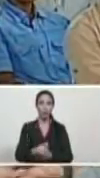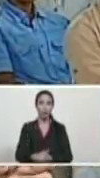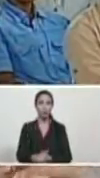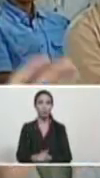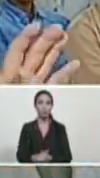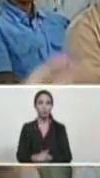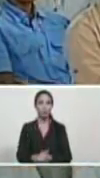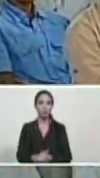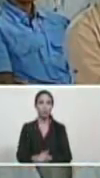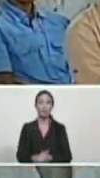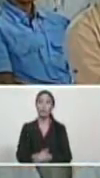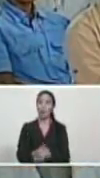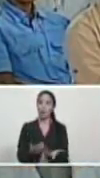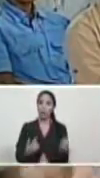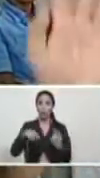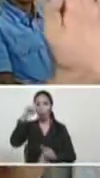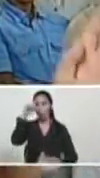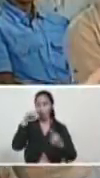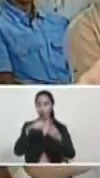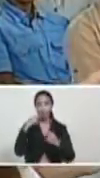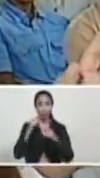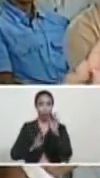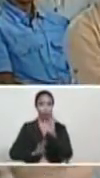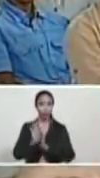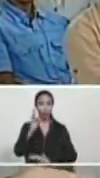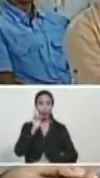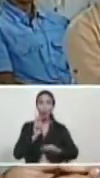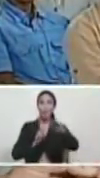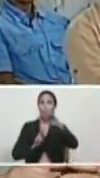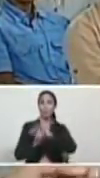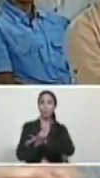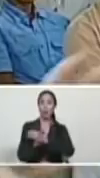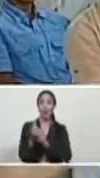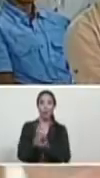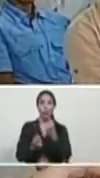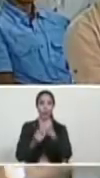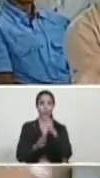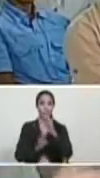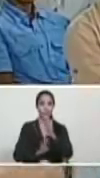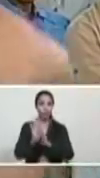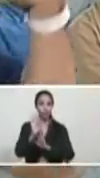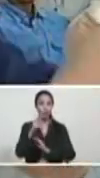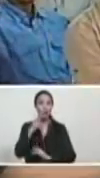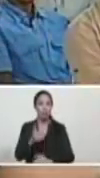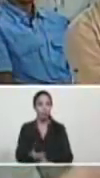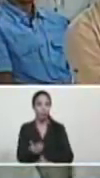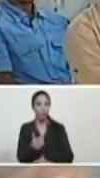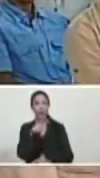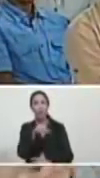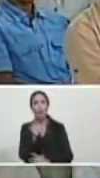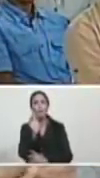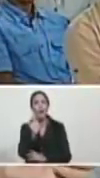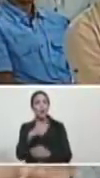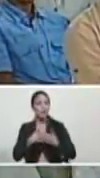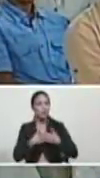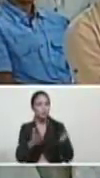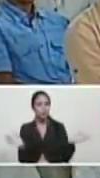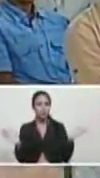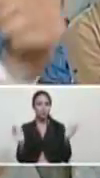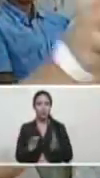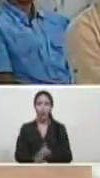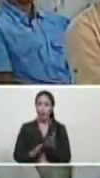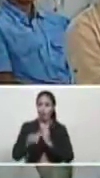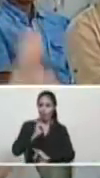esto lo tenemos que hacer también, presidente, con vistas a la cooperación internacional. Indudablemente, somos un país abierto a la cooperación